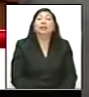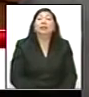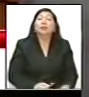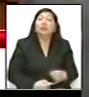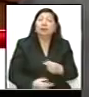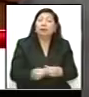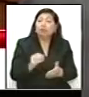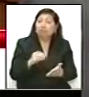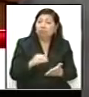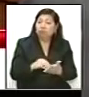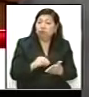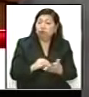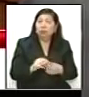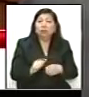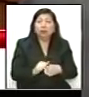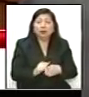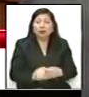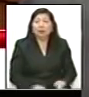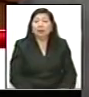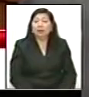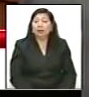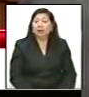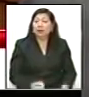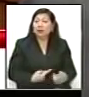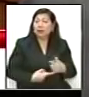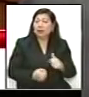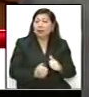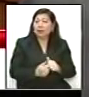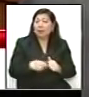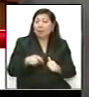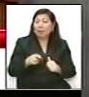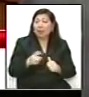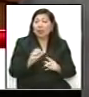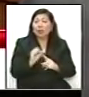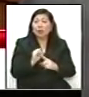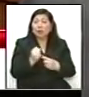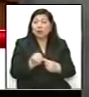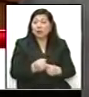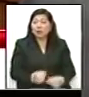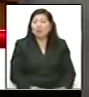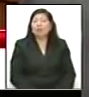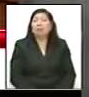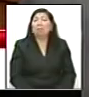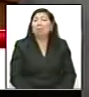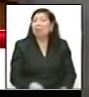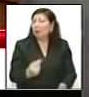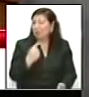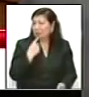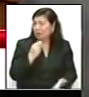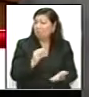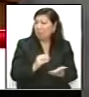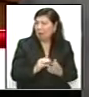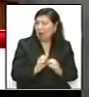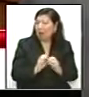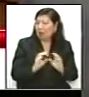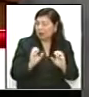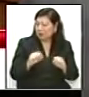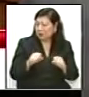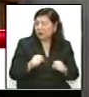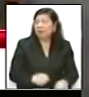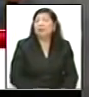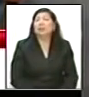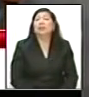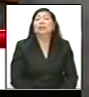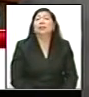reeducación, rehabilitación y reincorporación del penado a la sociedad. Eso está claro. Si está